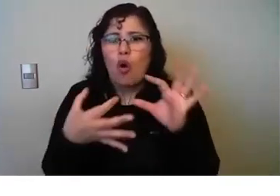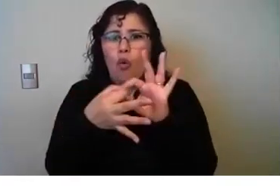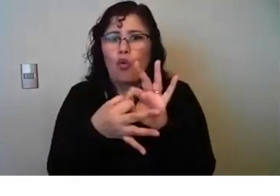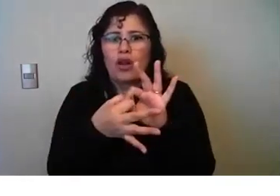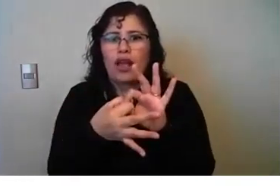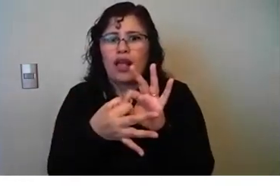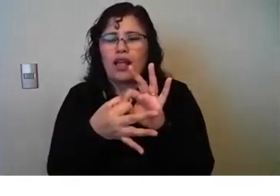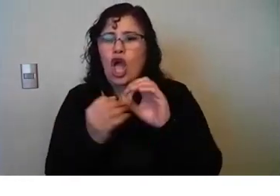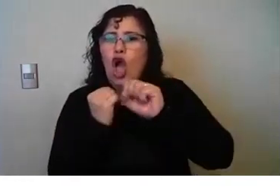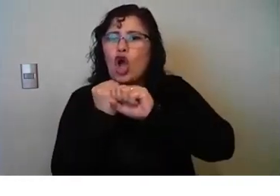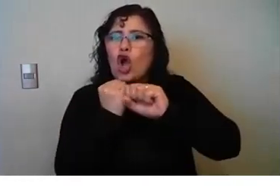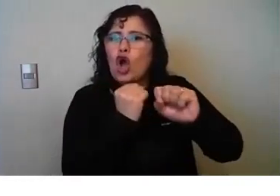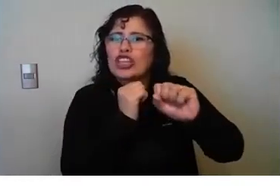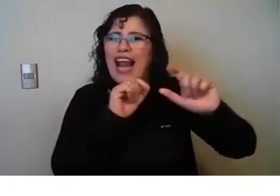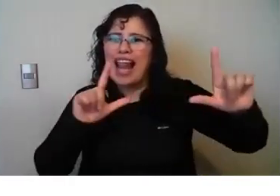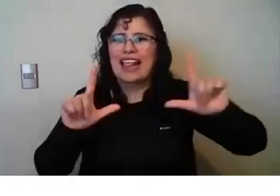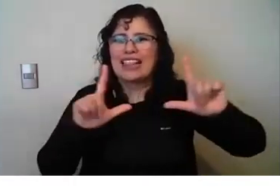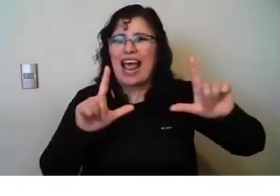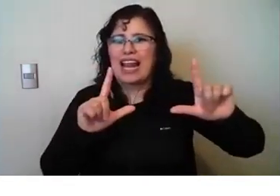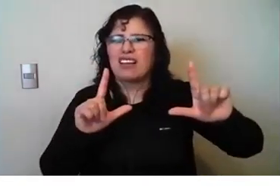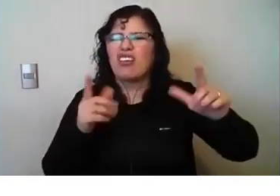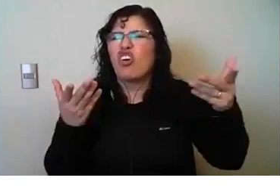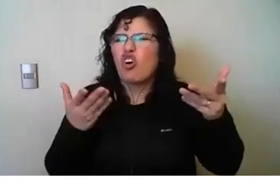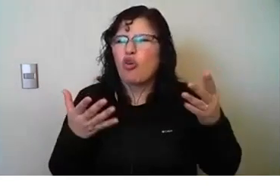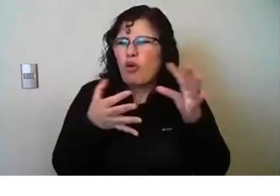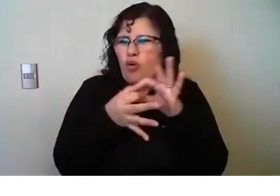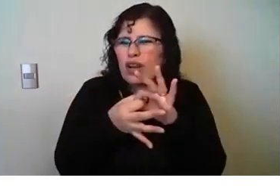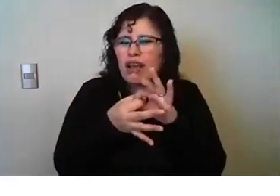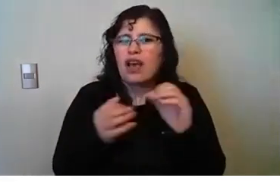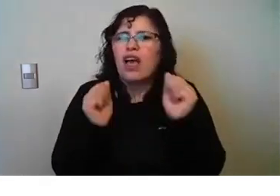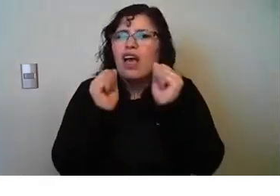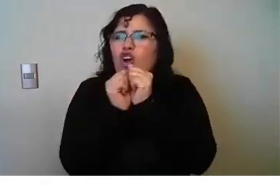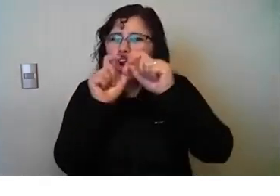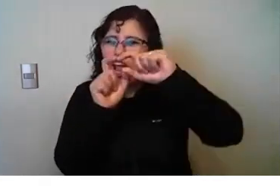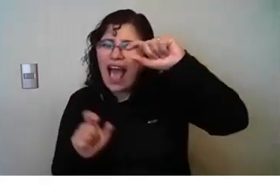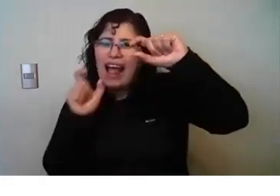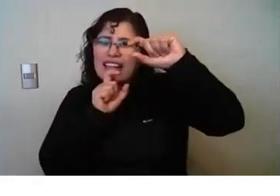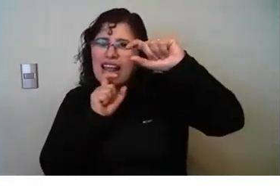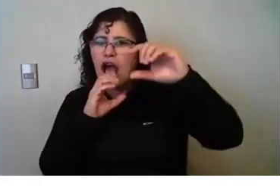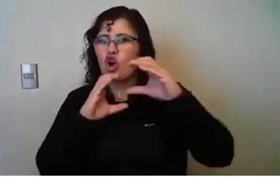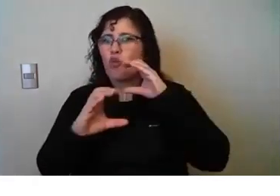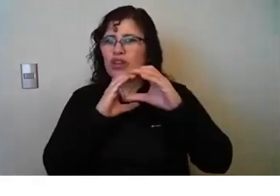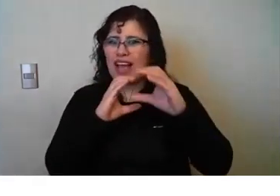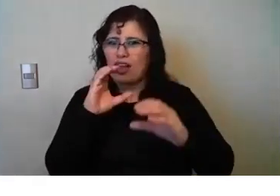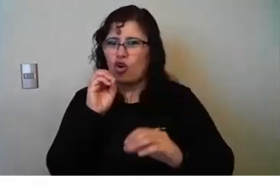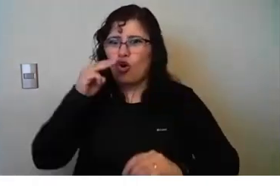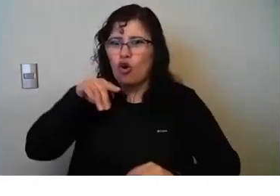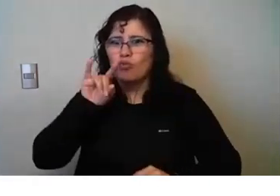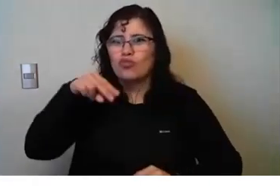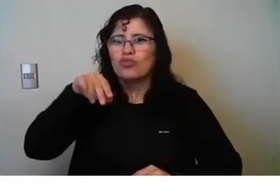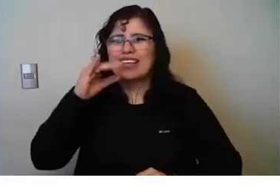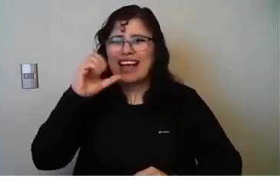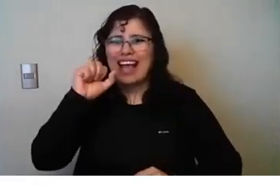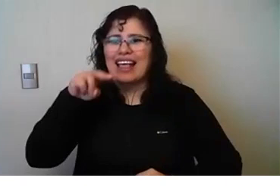contralateral a través de una comunicante anterior. ¿Sí? Esta cerebral anterior. Y luego